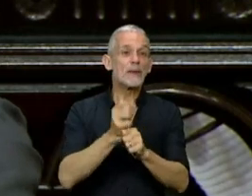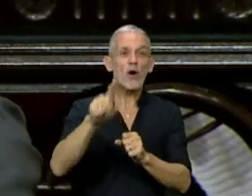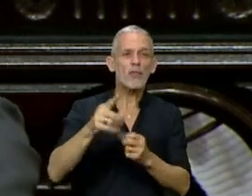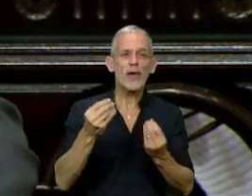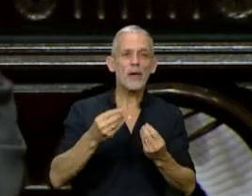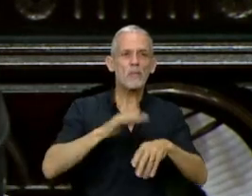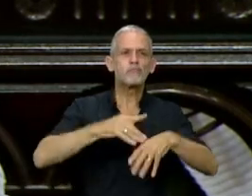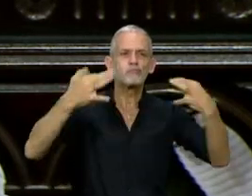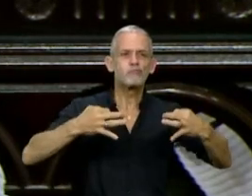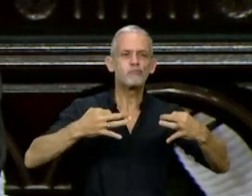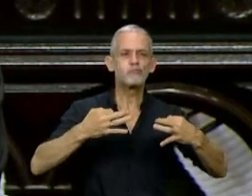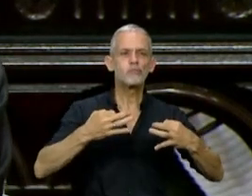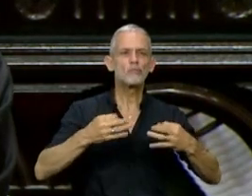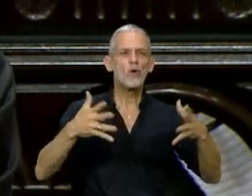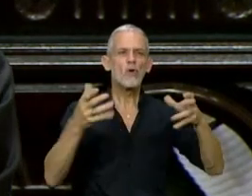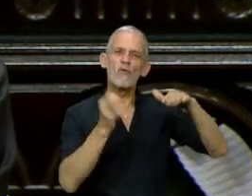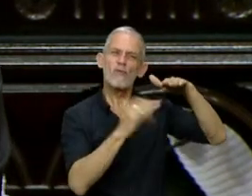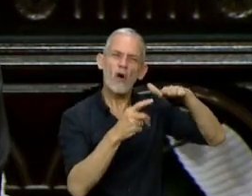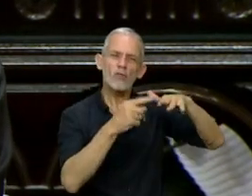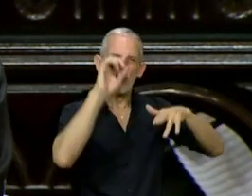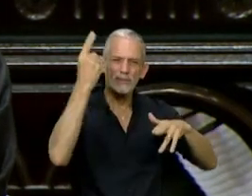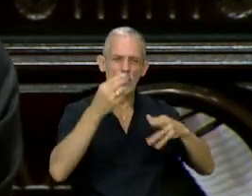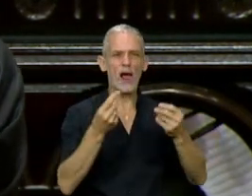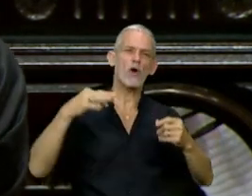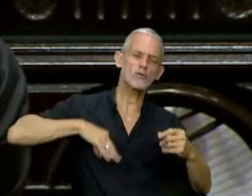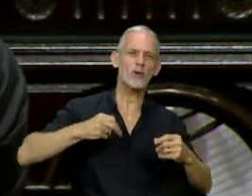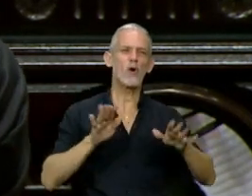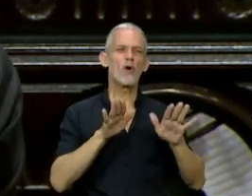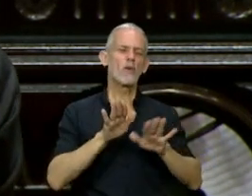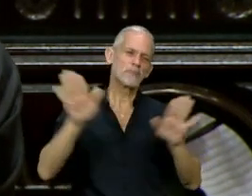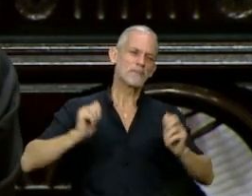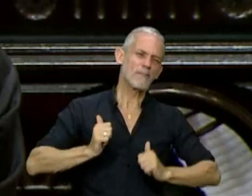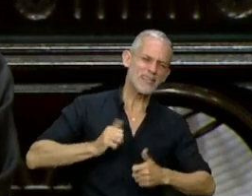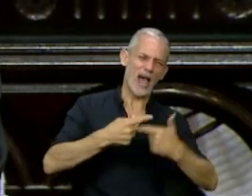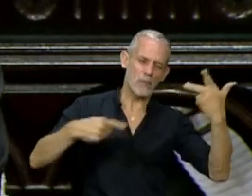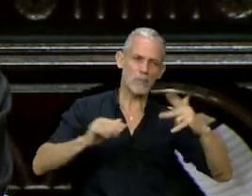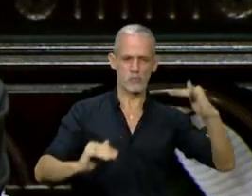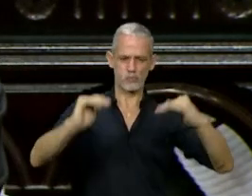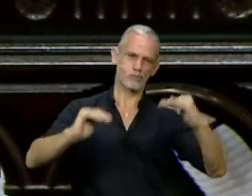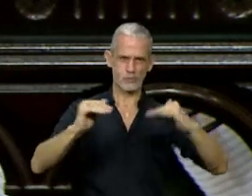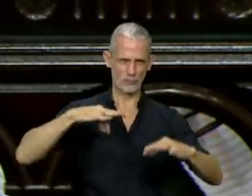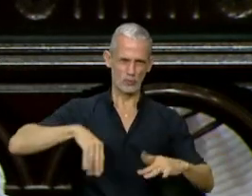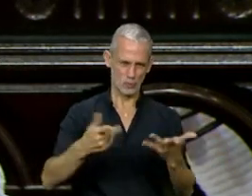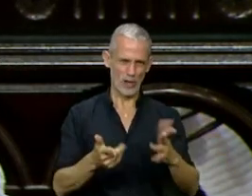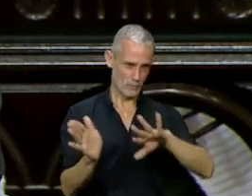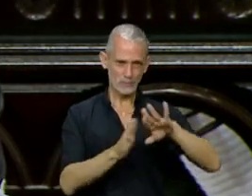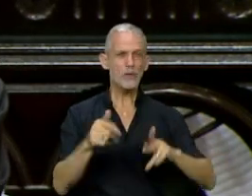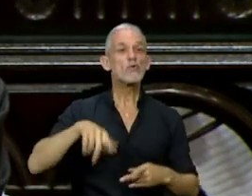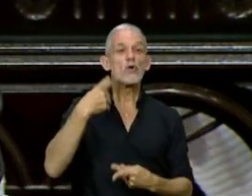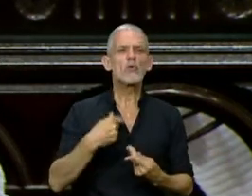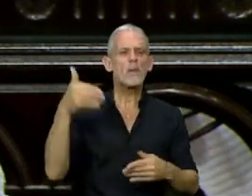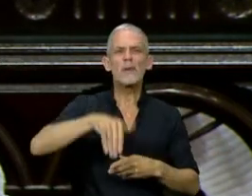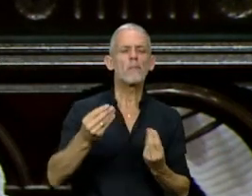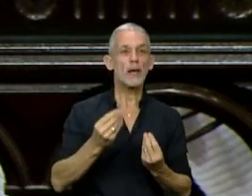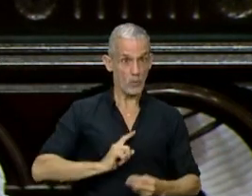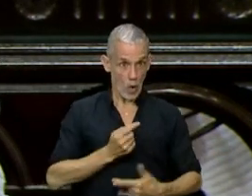al cumplimiento del Fondo Nacional para la Defensa, la equiparación salarial de las Fuerzas Armadas y tantas otras cosas. Presidenta, nosotros venimos